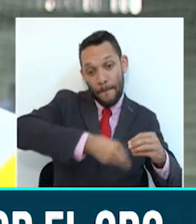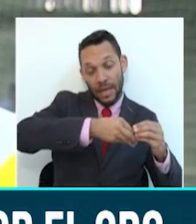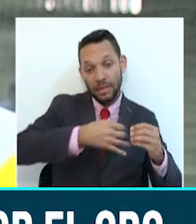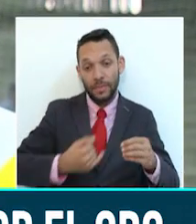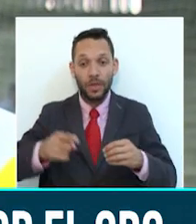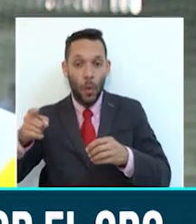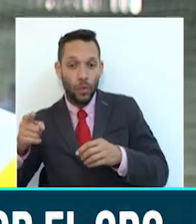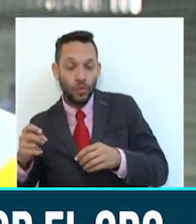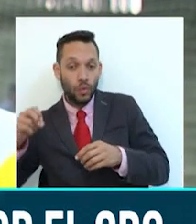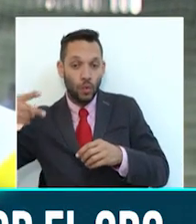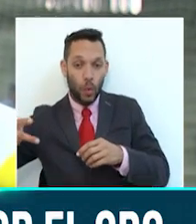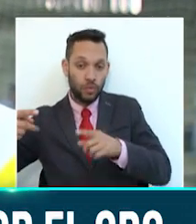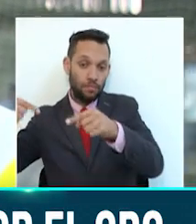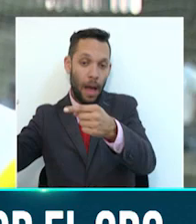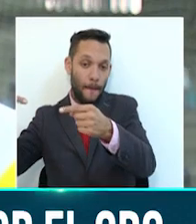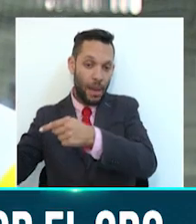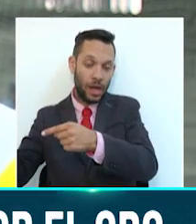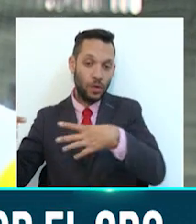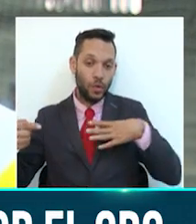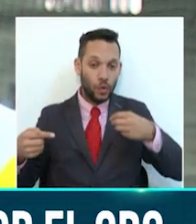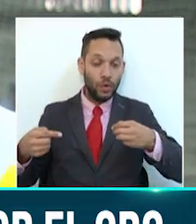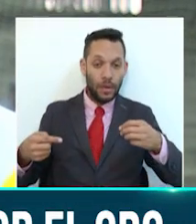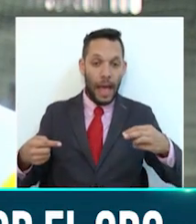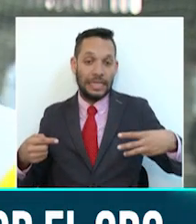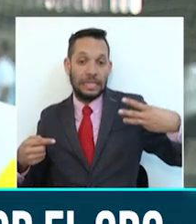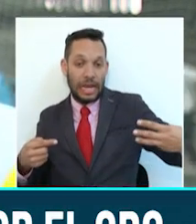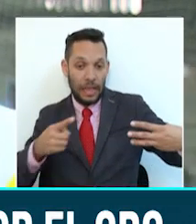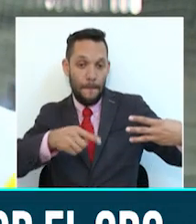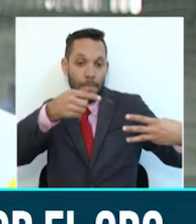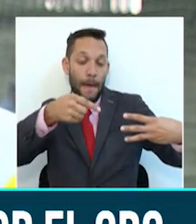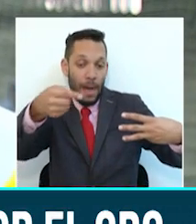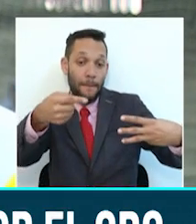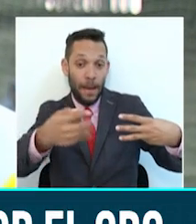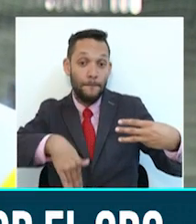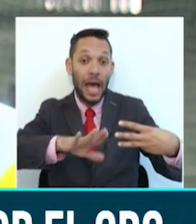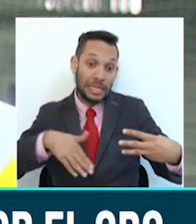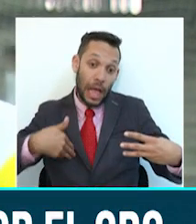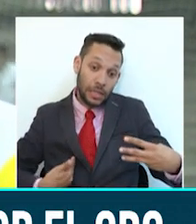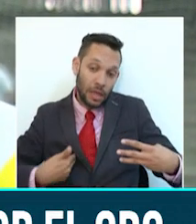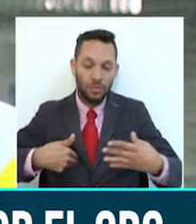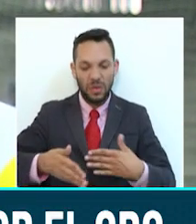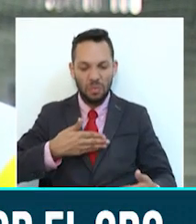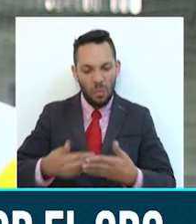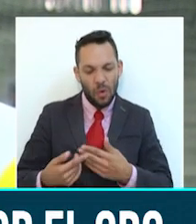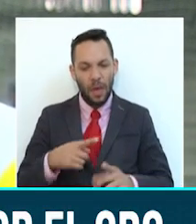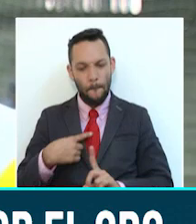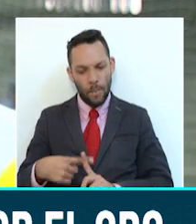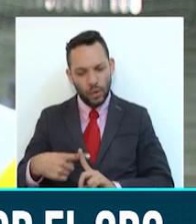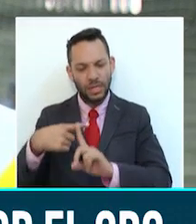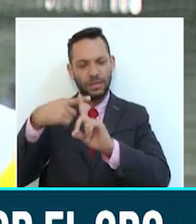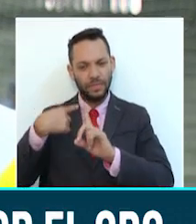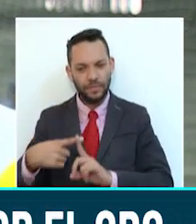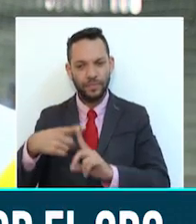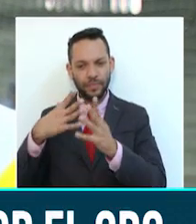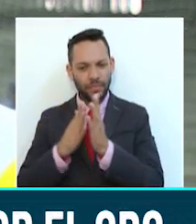tuvieron nomás 2 partidos en el grupo, mientras nosotros 3, más ese cruzado, entonces siempre eso desgasta. Pero igual los muchachos estamos motivados y tienen la